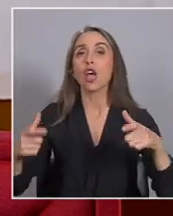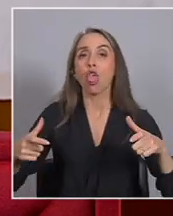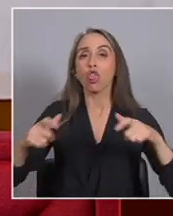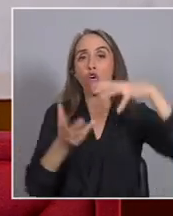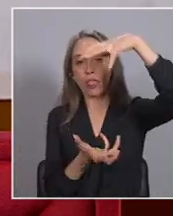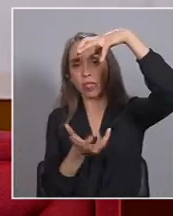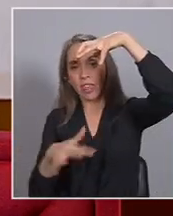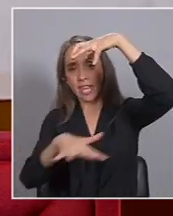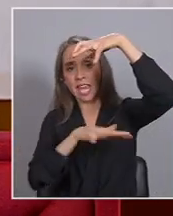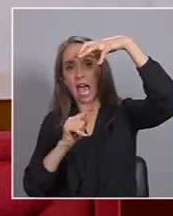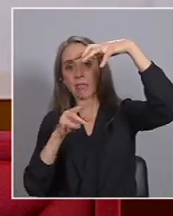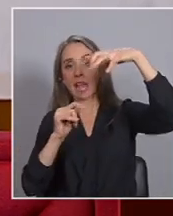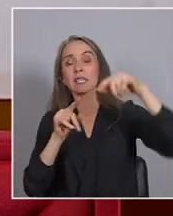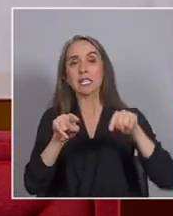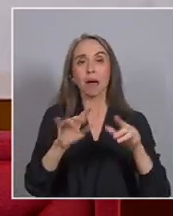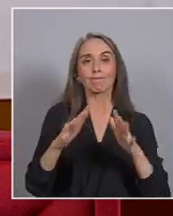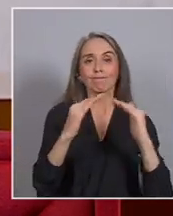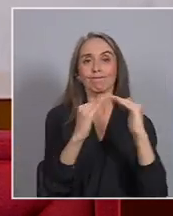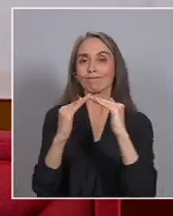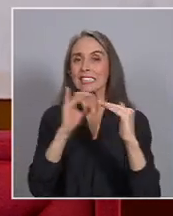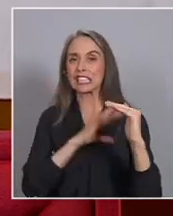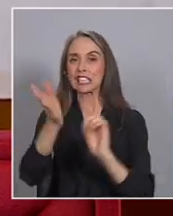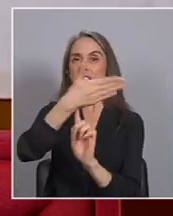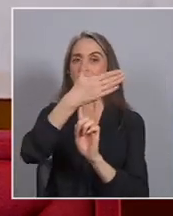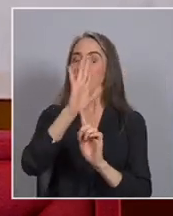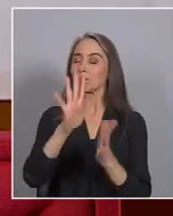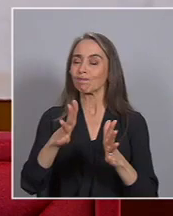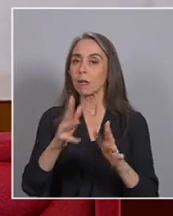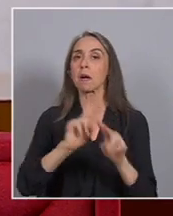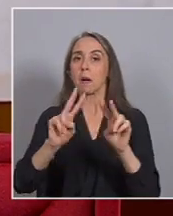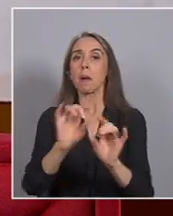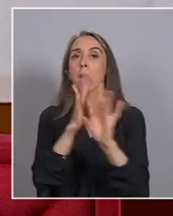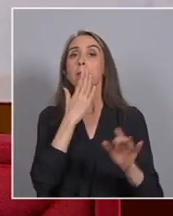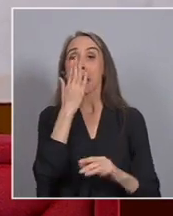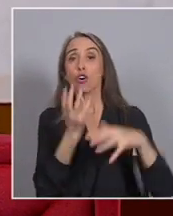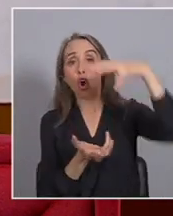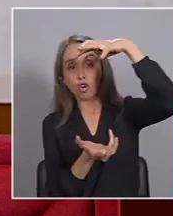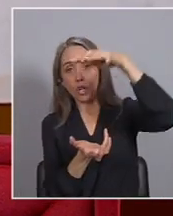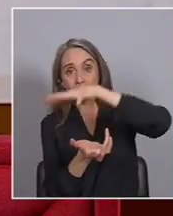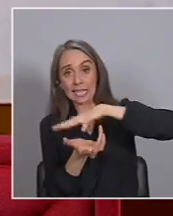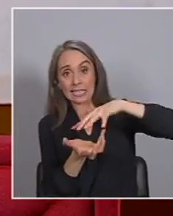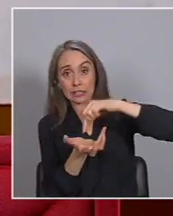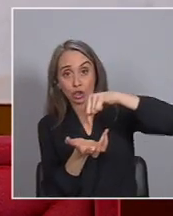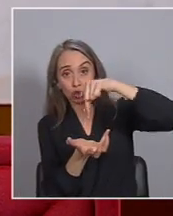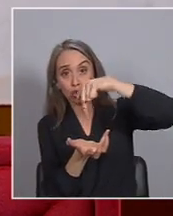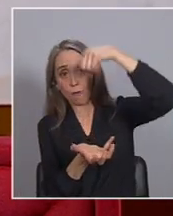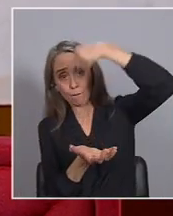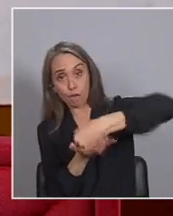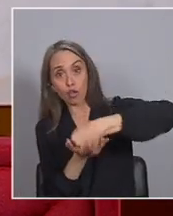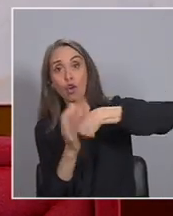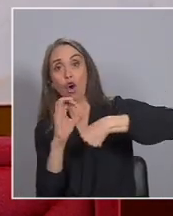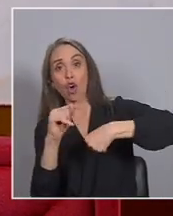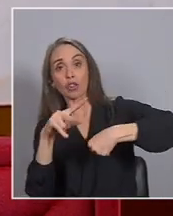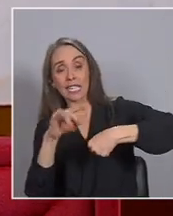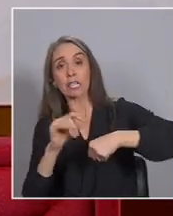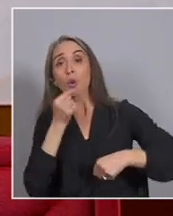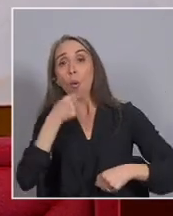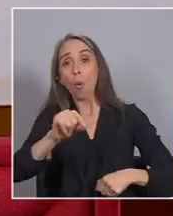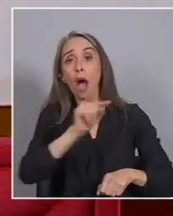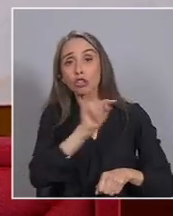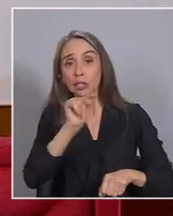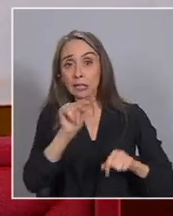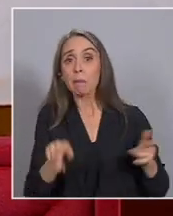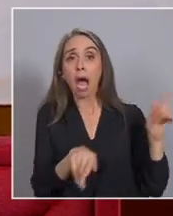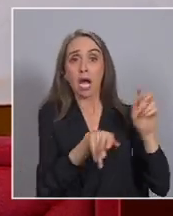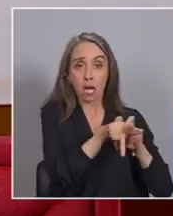que requiere nuestra presencia en el continente. Y esto será durante las próximas semanas. Esto se suma a